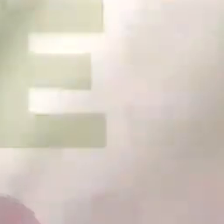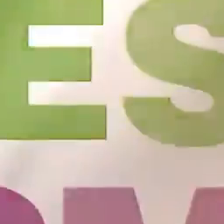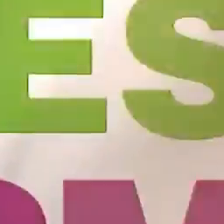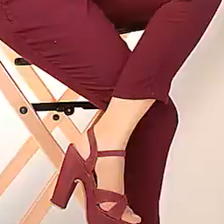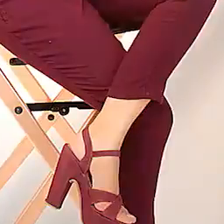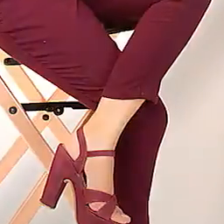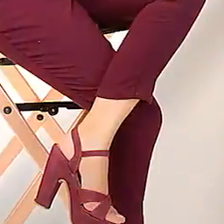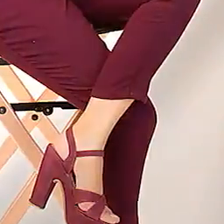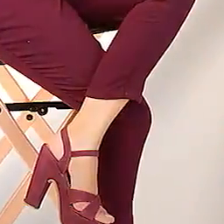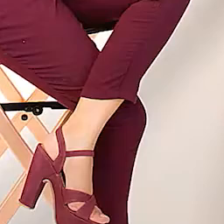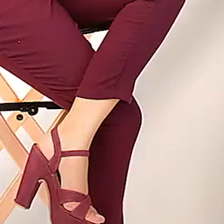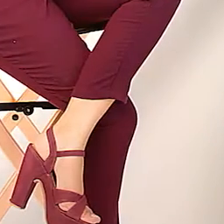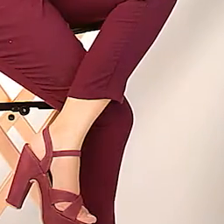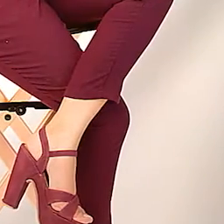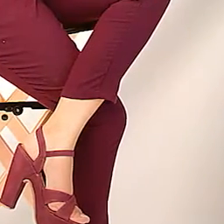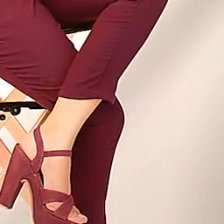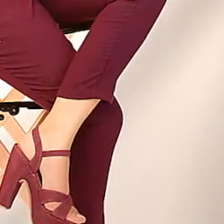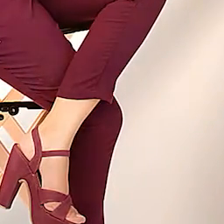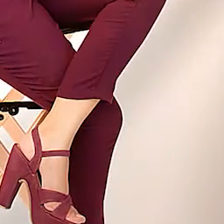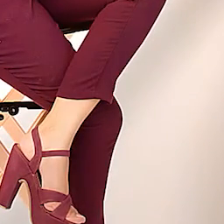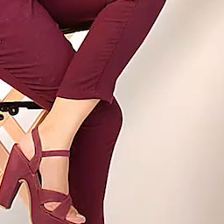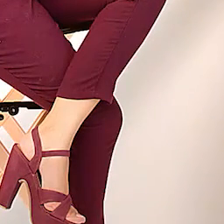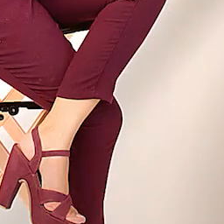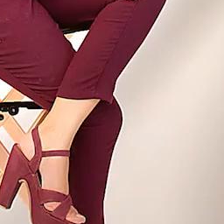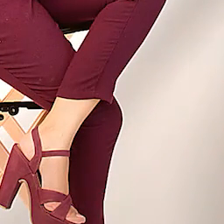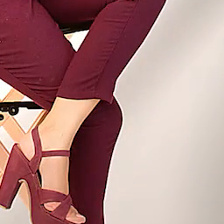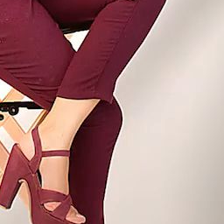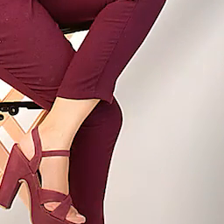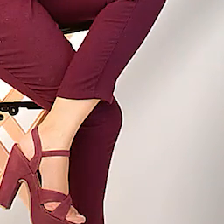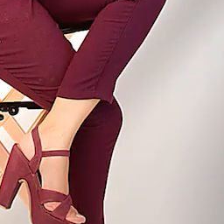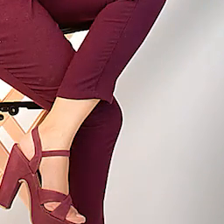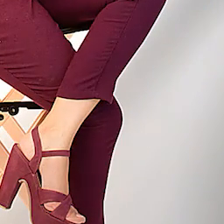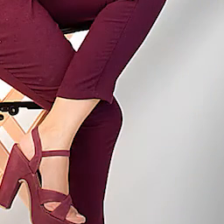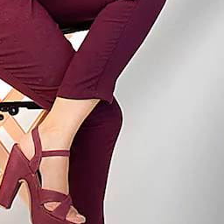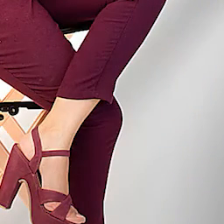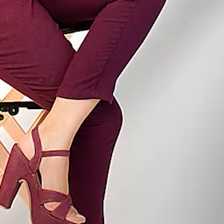Lunes a viernes, tres de la tarde. Síguenos.